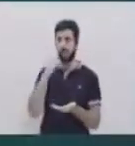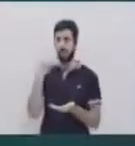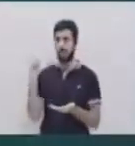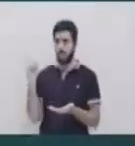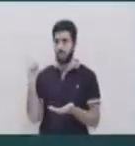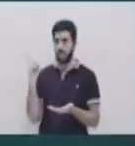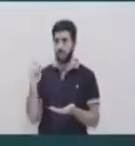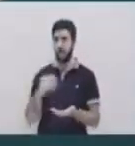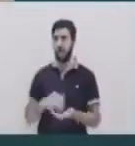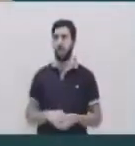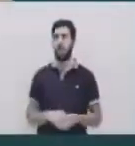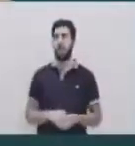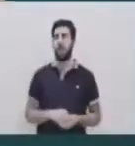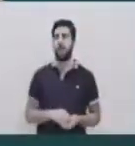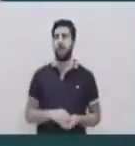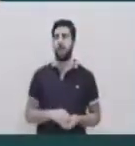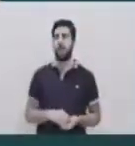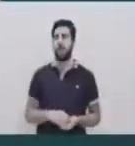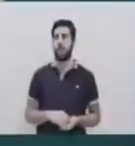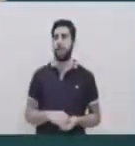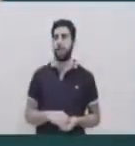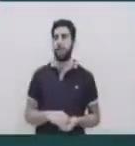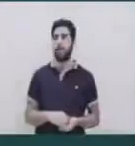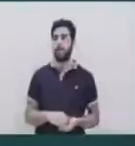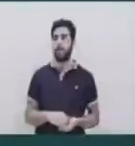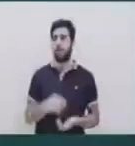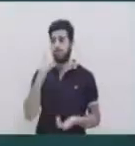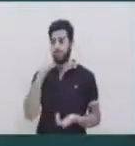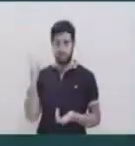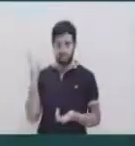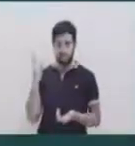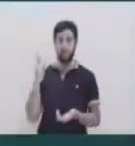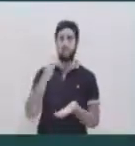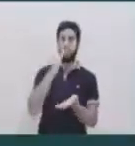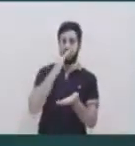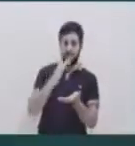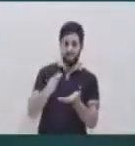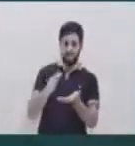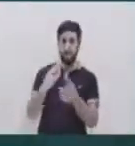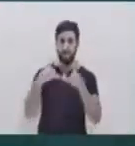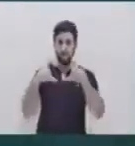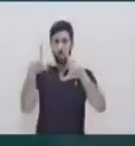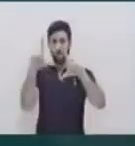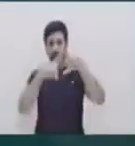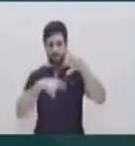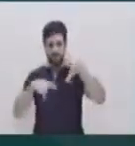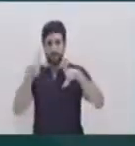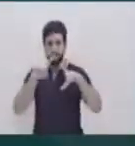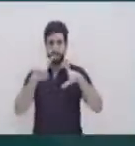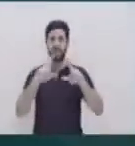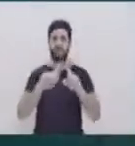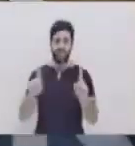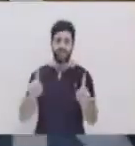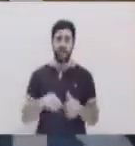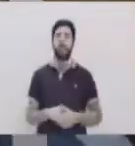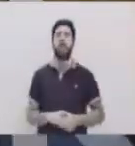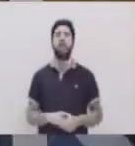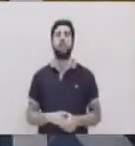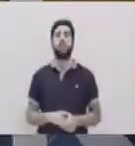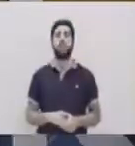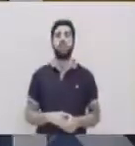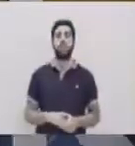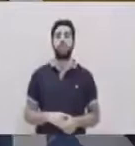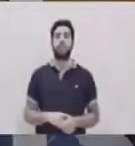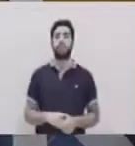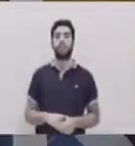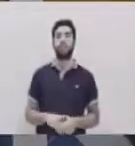inclinada y veamos que en esta formó un círculo, en esta una elipse. Ahora